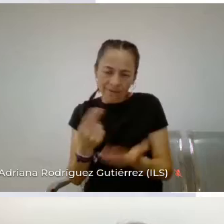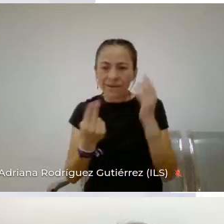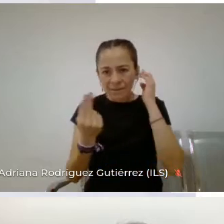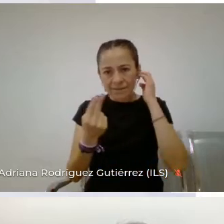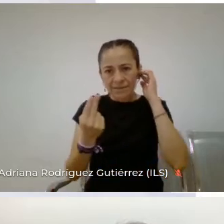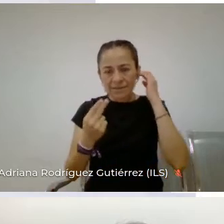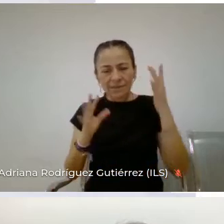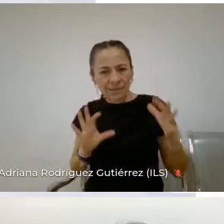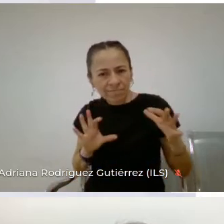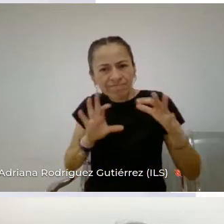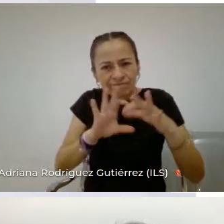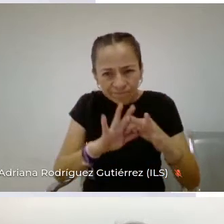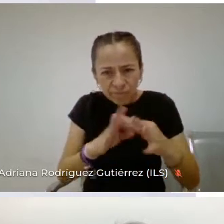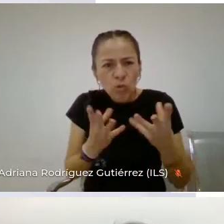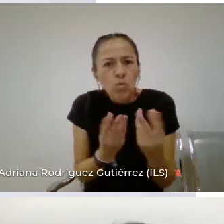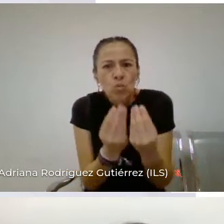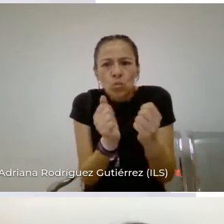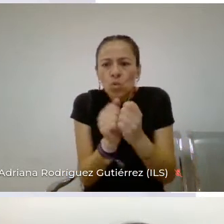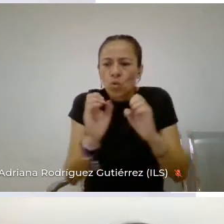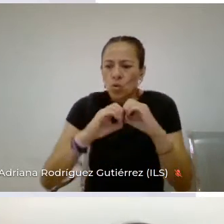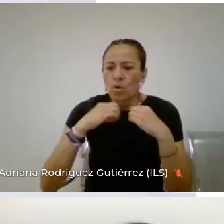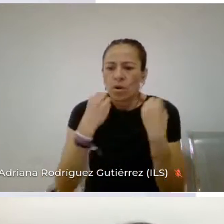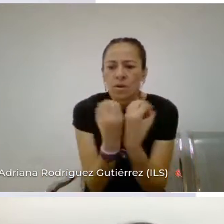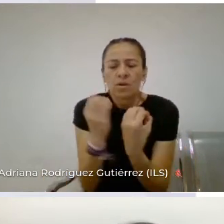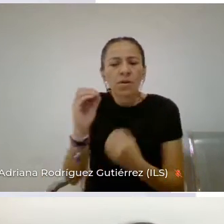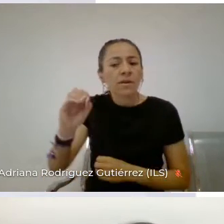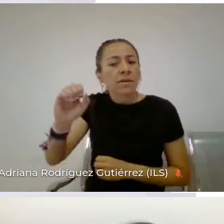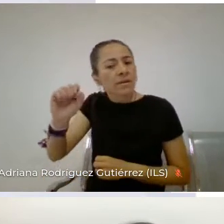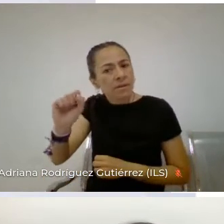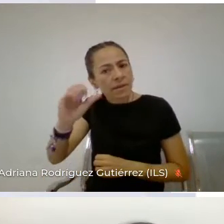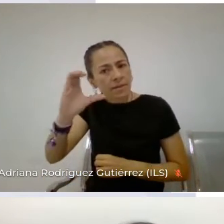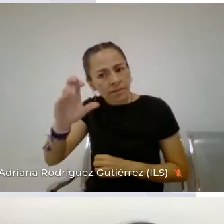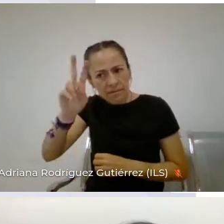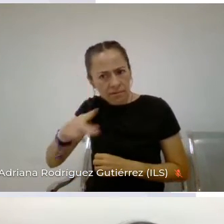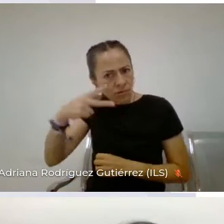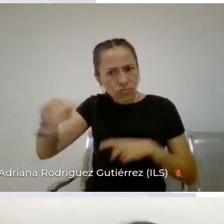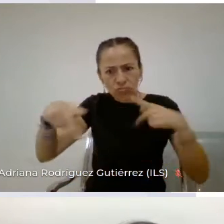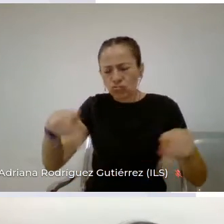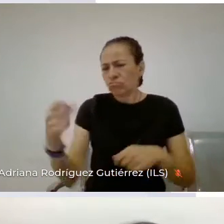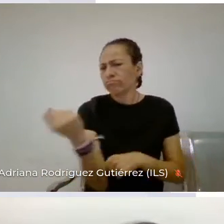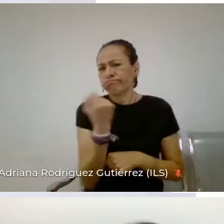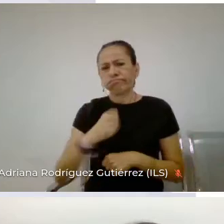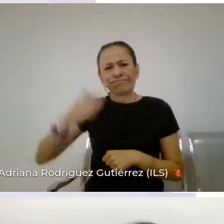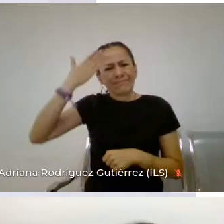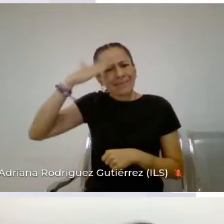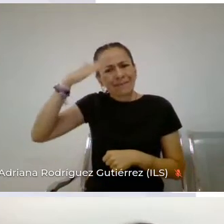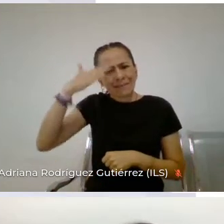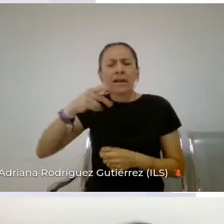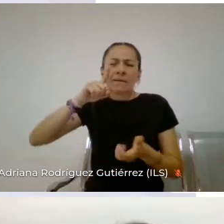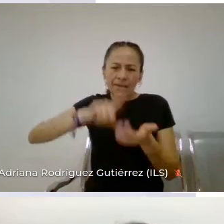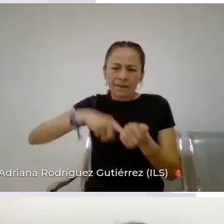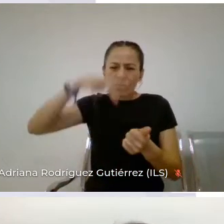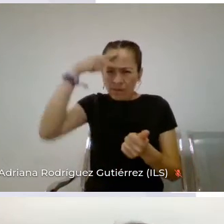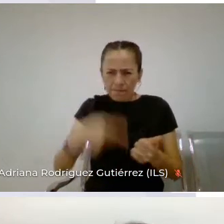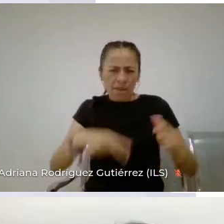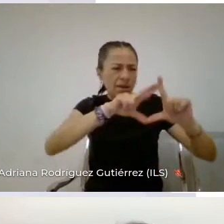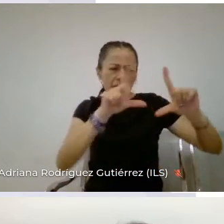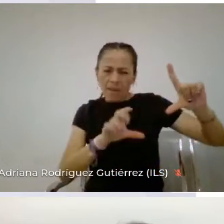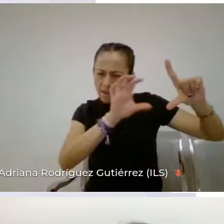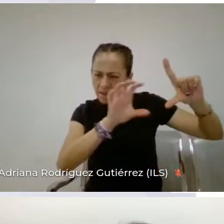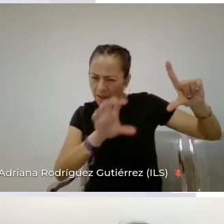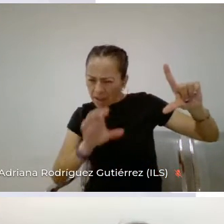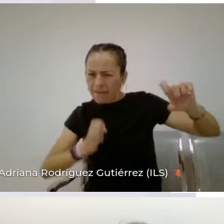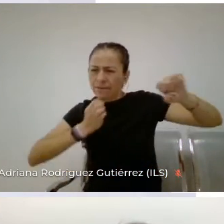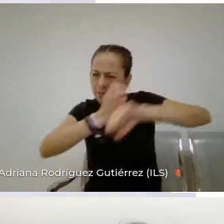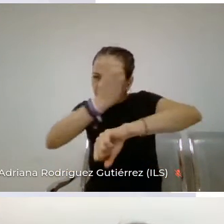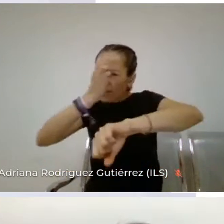civil que son expertas y que tienen este sentir en cada uno de los estados de México y de los lugares en donde estamos, para que nos ayuden y